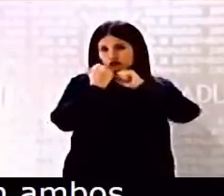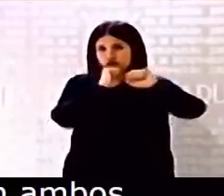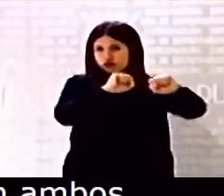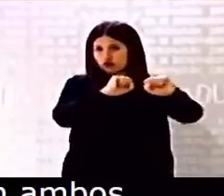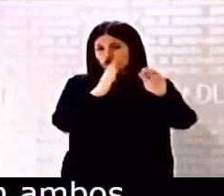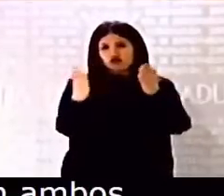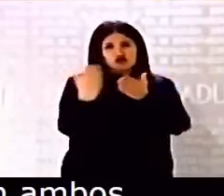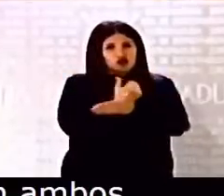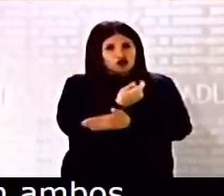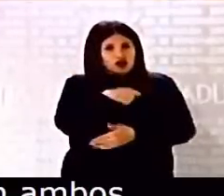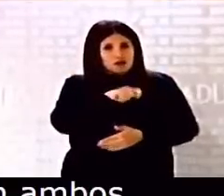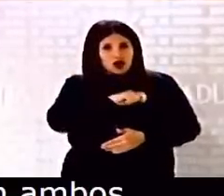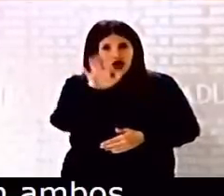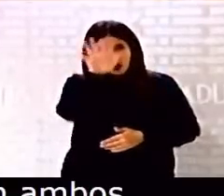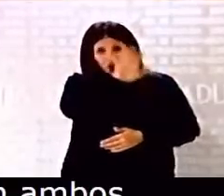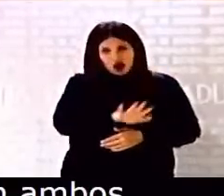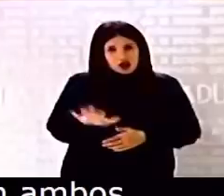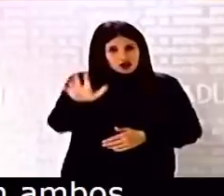comunidades autónomas.